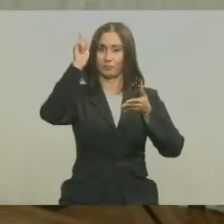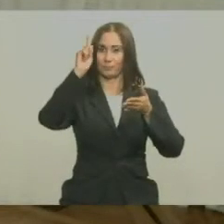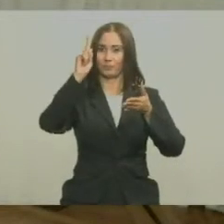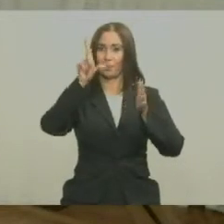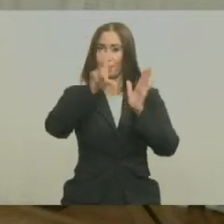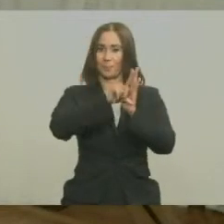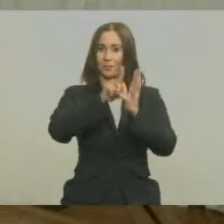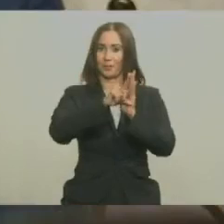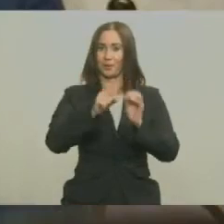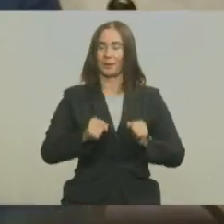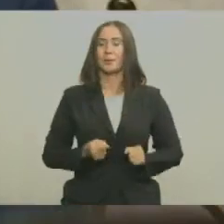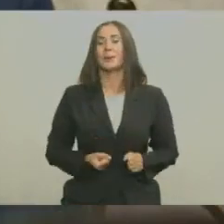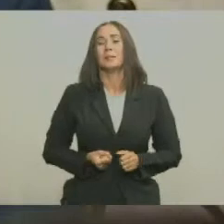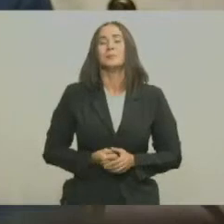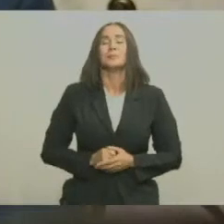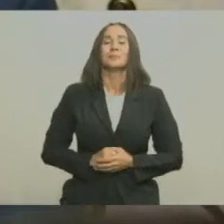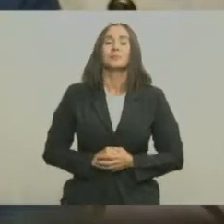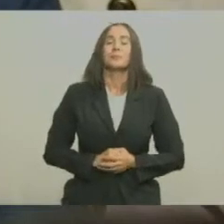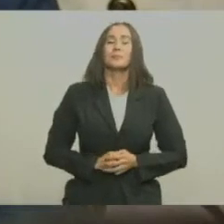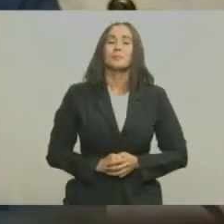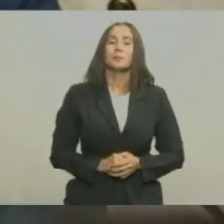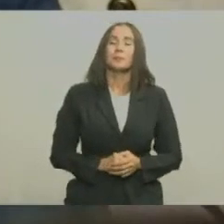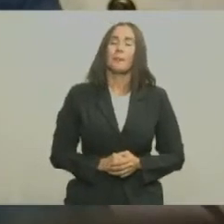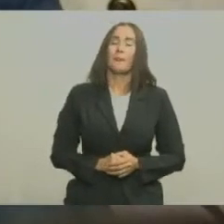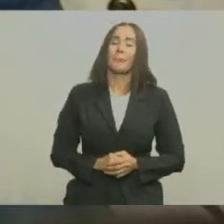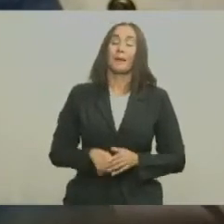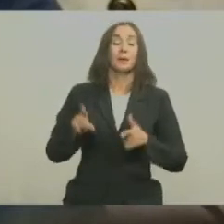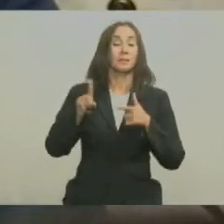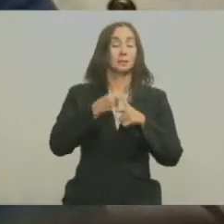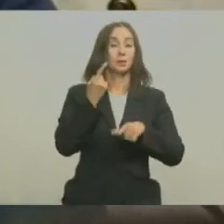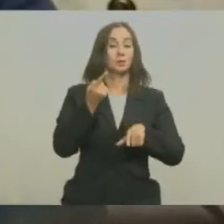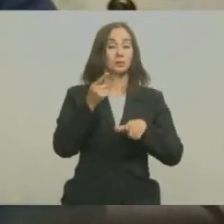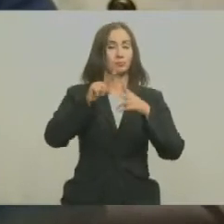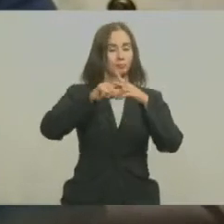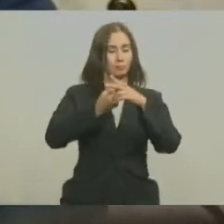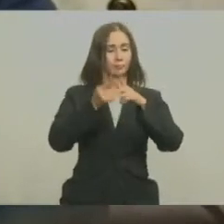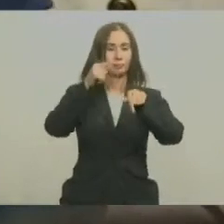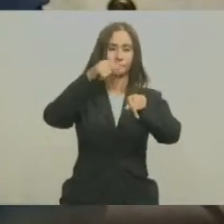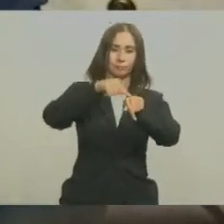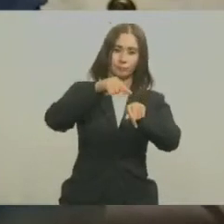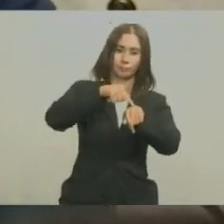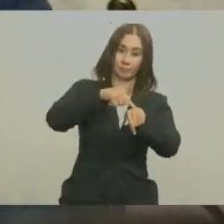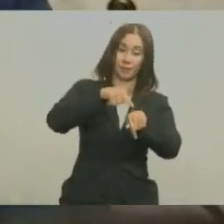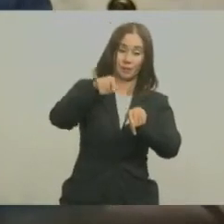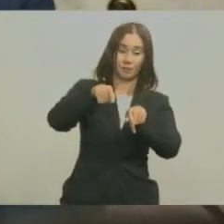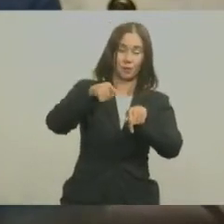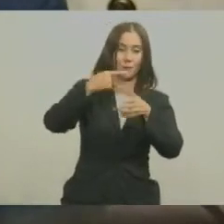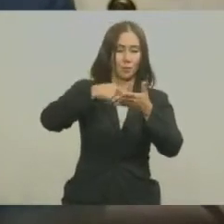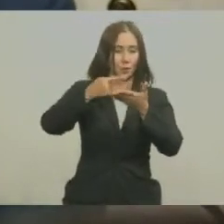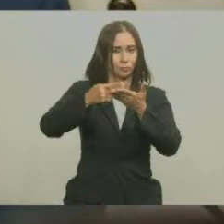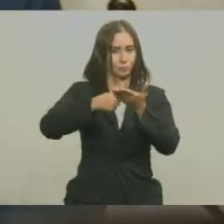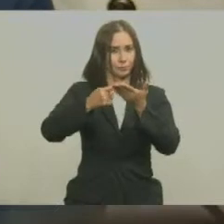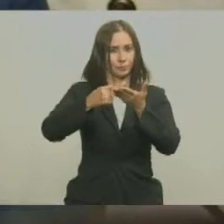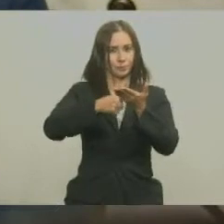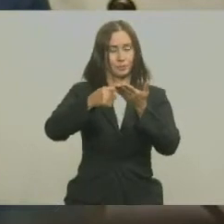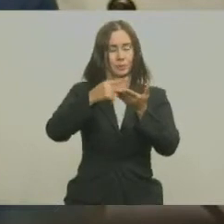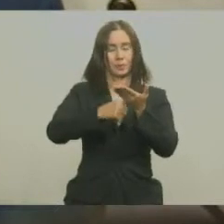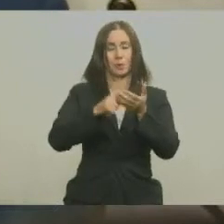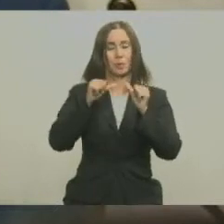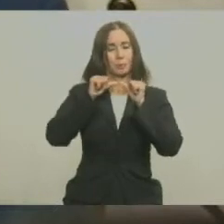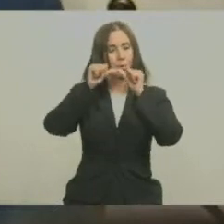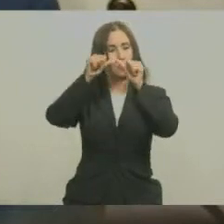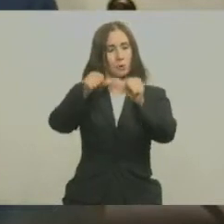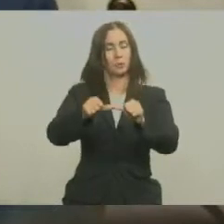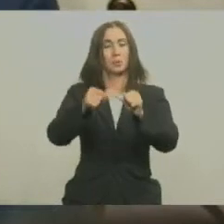Y entonces, a partir de ese momento, han seguido ocurriendo cosas